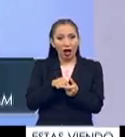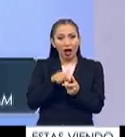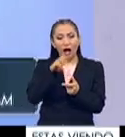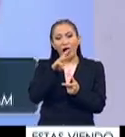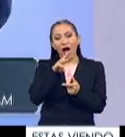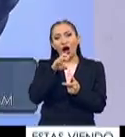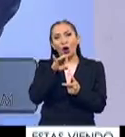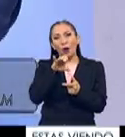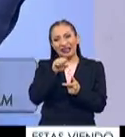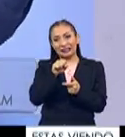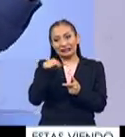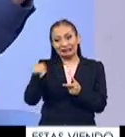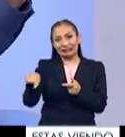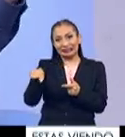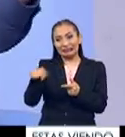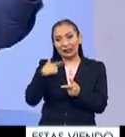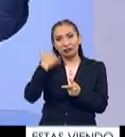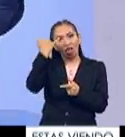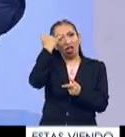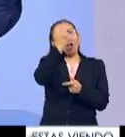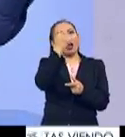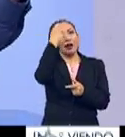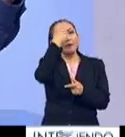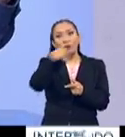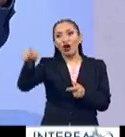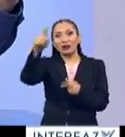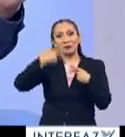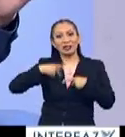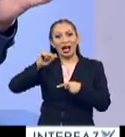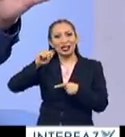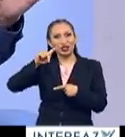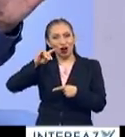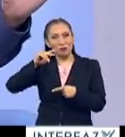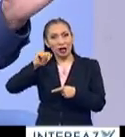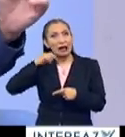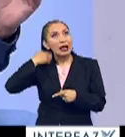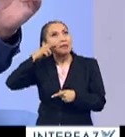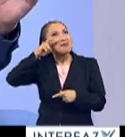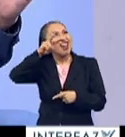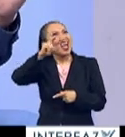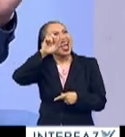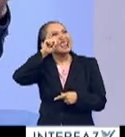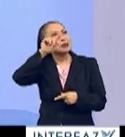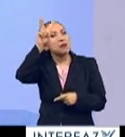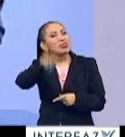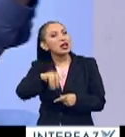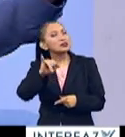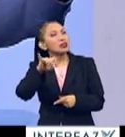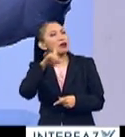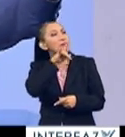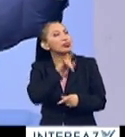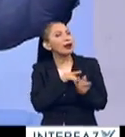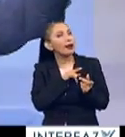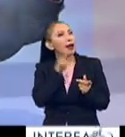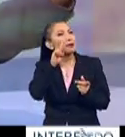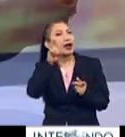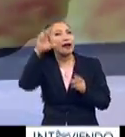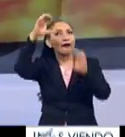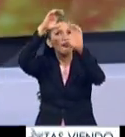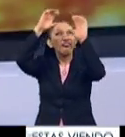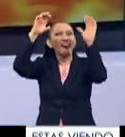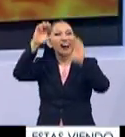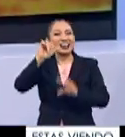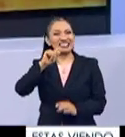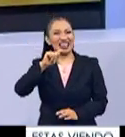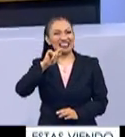Waze? Pues eso se inventó porque los astrónomos queríamos ver si Einstein tenía razón y pusimos satélites en